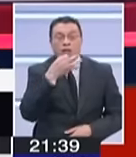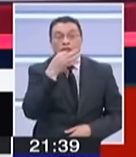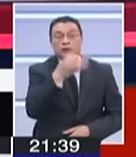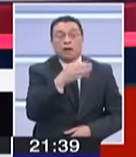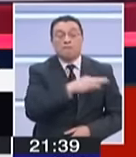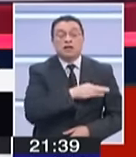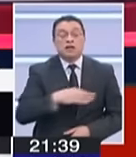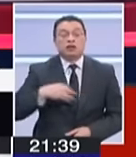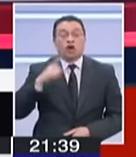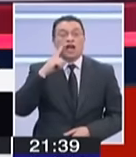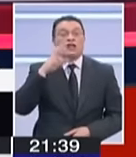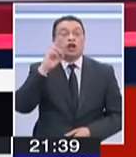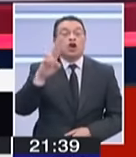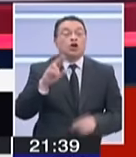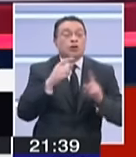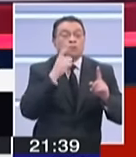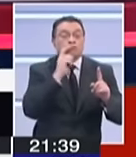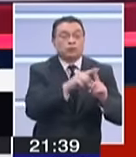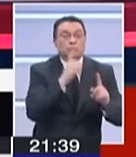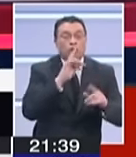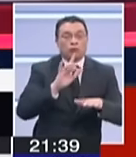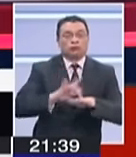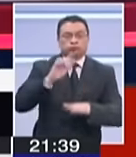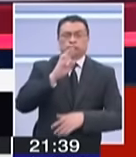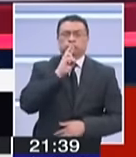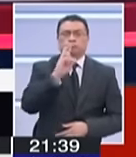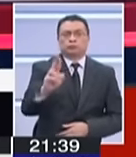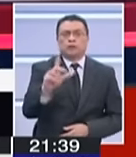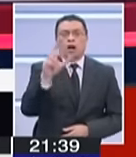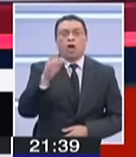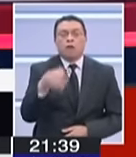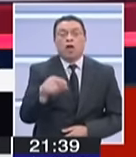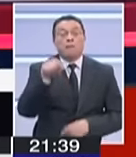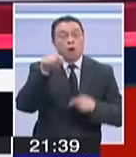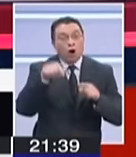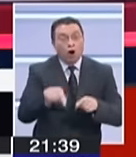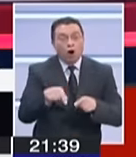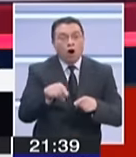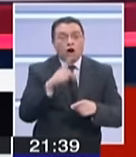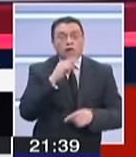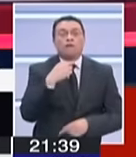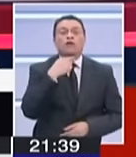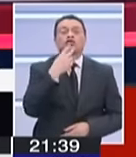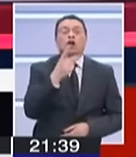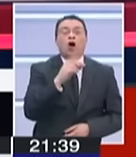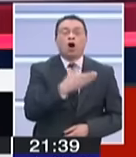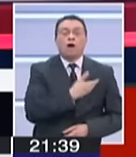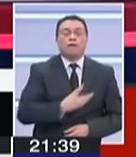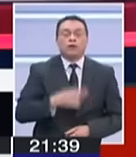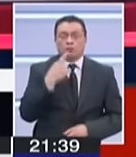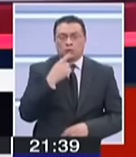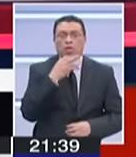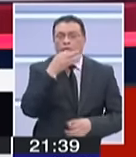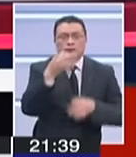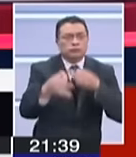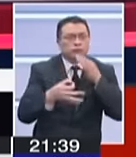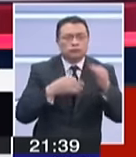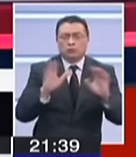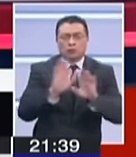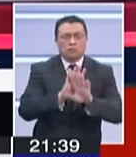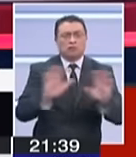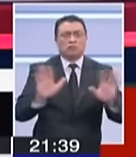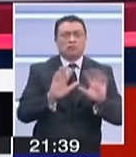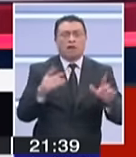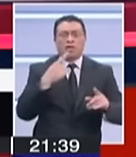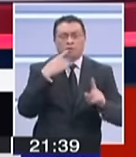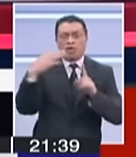ministro del Interior, Mario Fernández, hubo una reacción muy dura en La Moneda. Hoy, en cambio, vimos que la vocera de gobierno decía que ella no iba a hacer ningún llamado a los candidatos y no